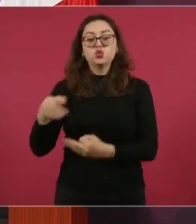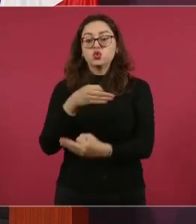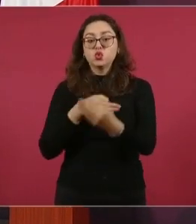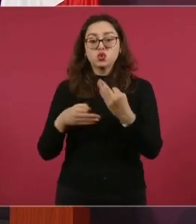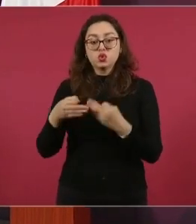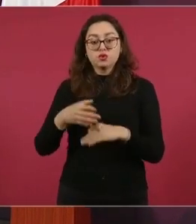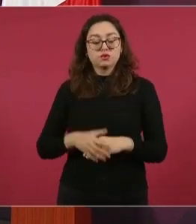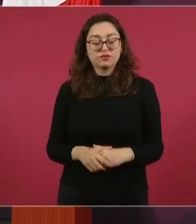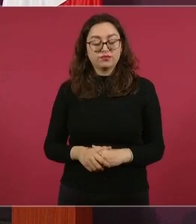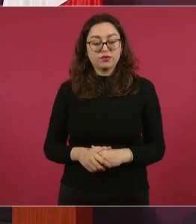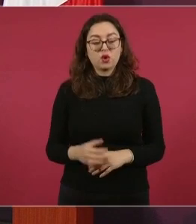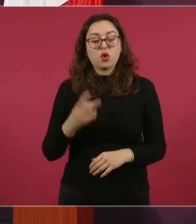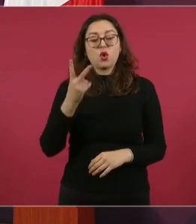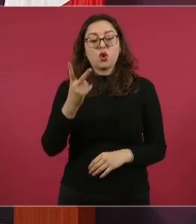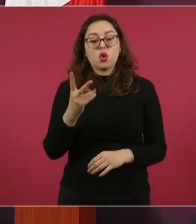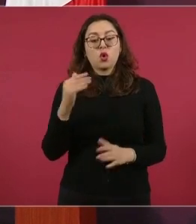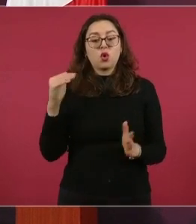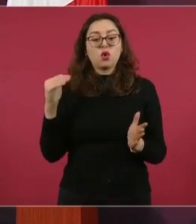dos mil